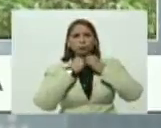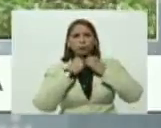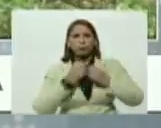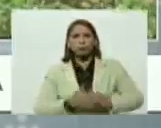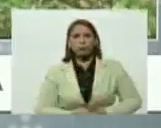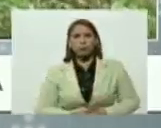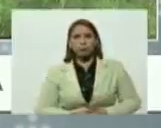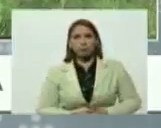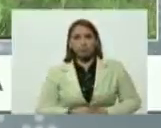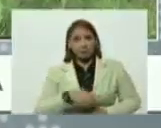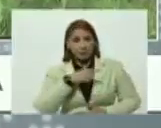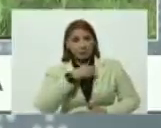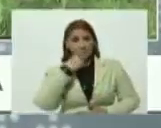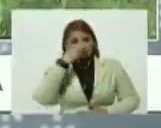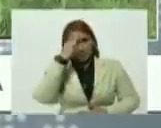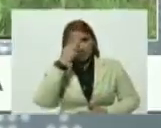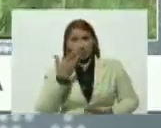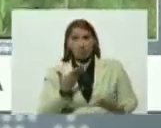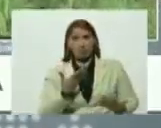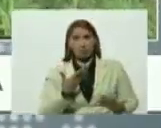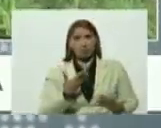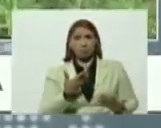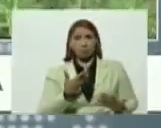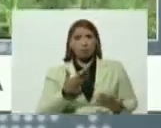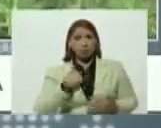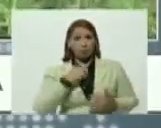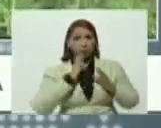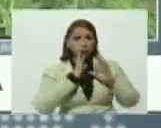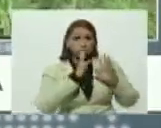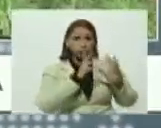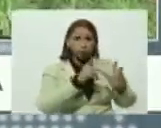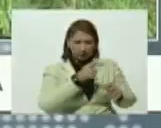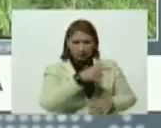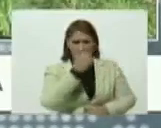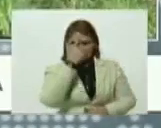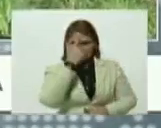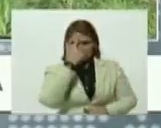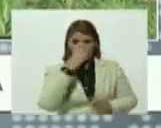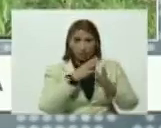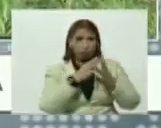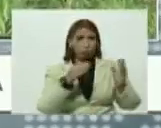padre confesor. Yo me confieso con Numa, él sabe todo mi secreto.